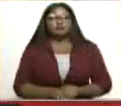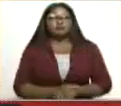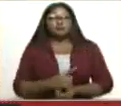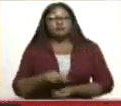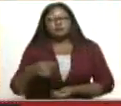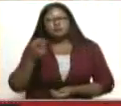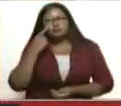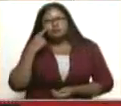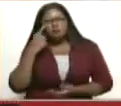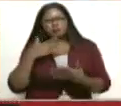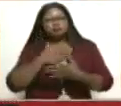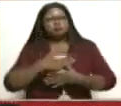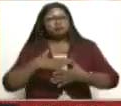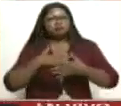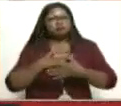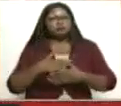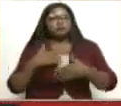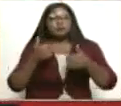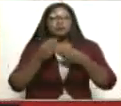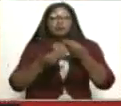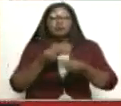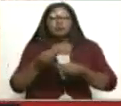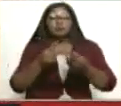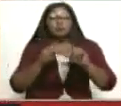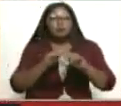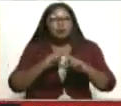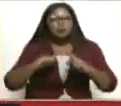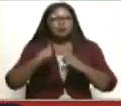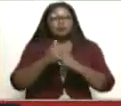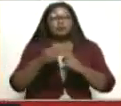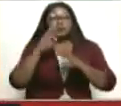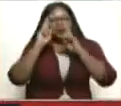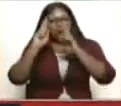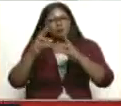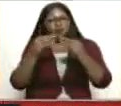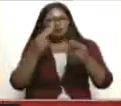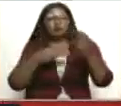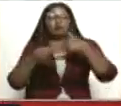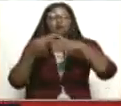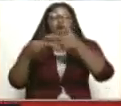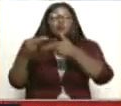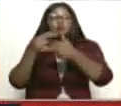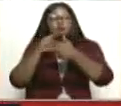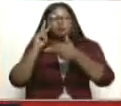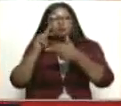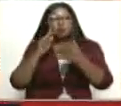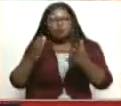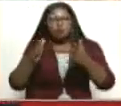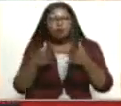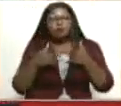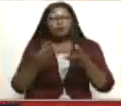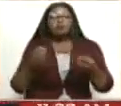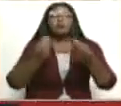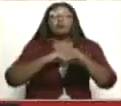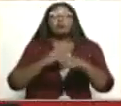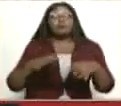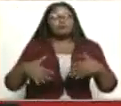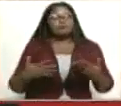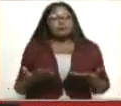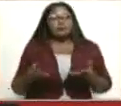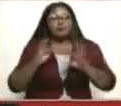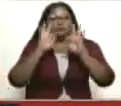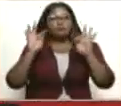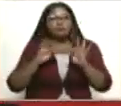con satisfacción cómo, en un ambiente respetuoso y constructivo, se lograron acuerdos que, de